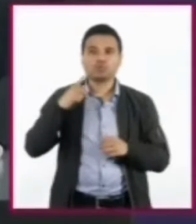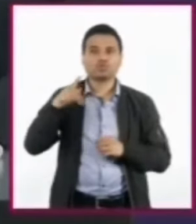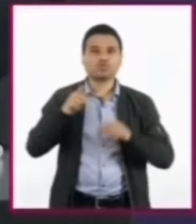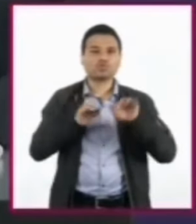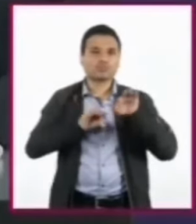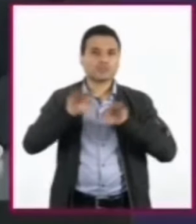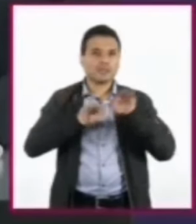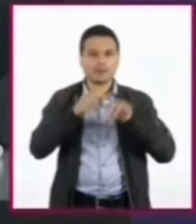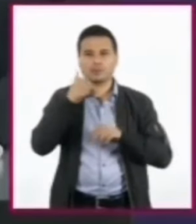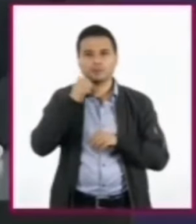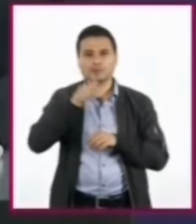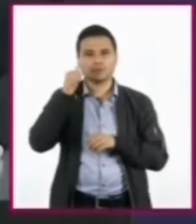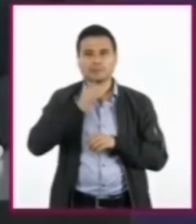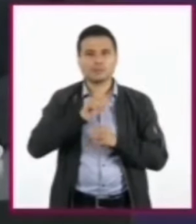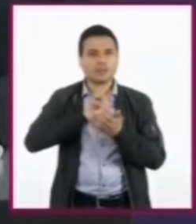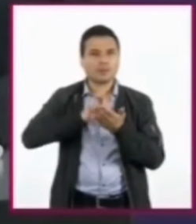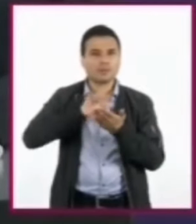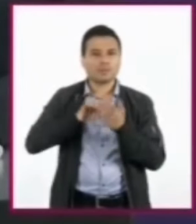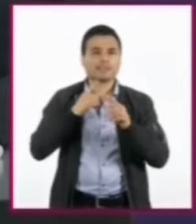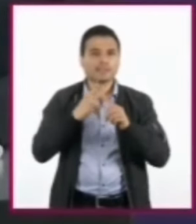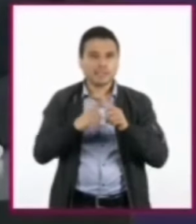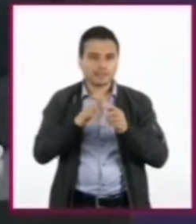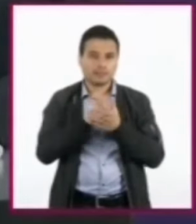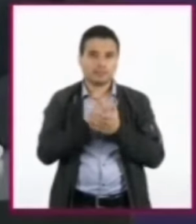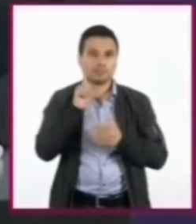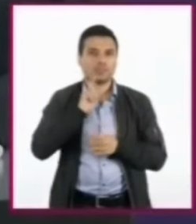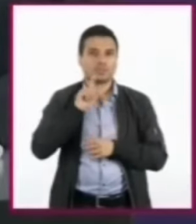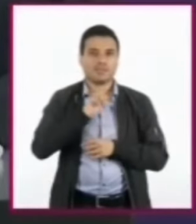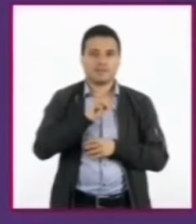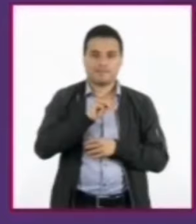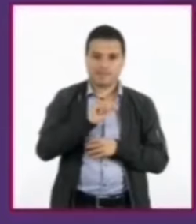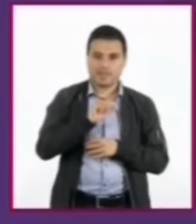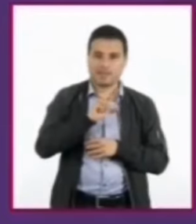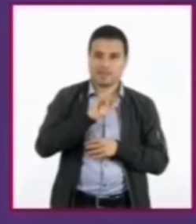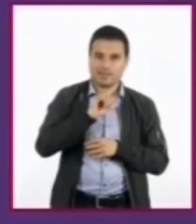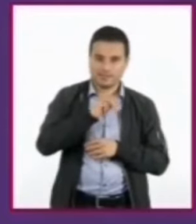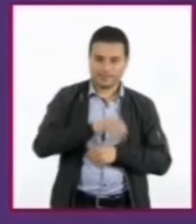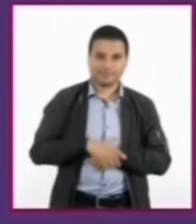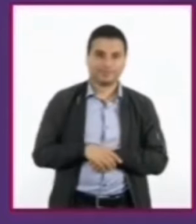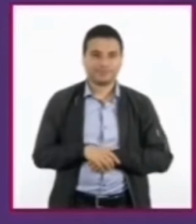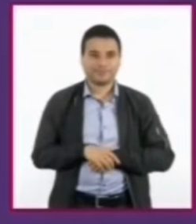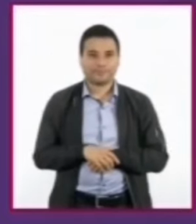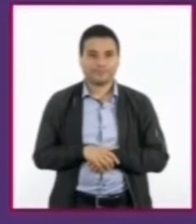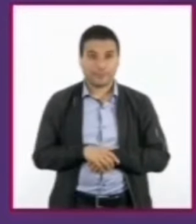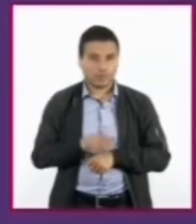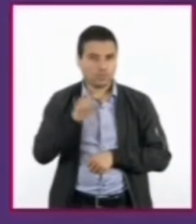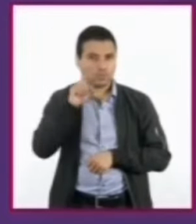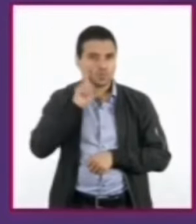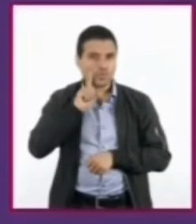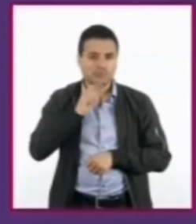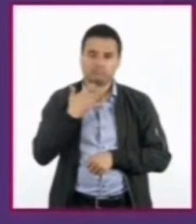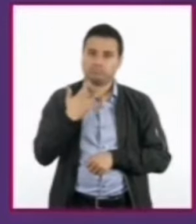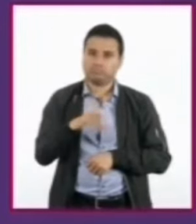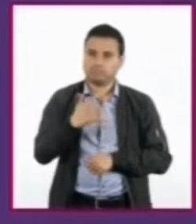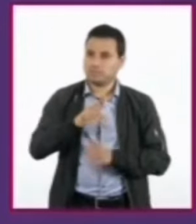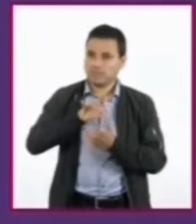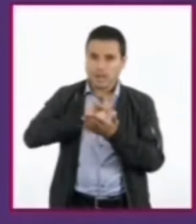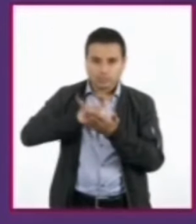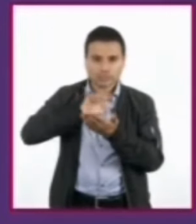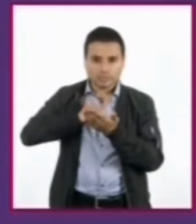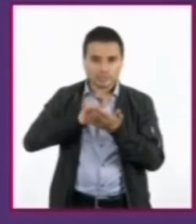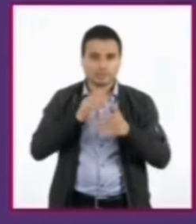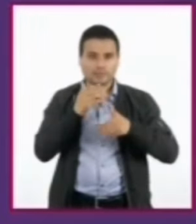apoyado e impulsado por su esposa, Marianne Pierre Pouls. El papel de la mujer en el desarrollo de la